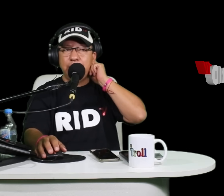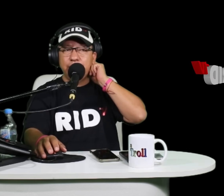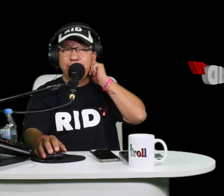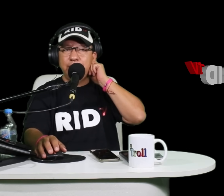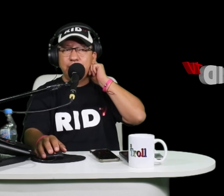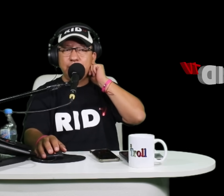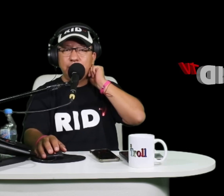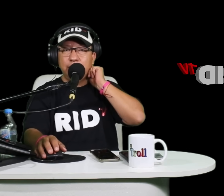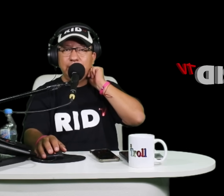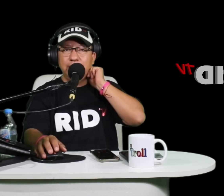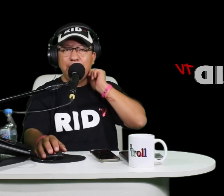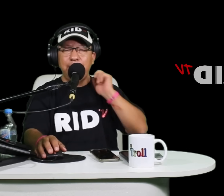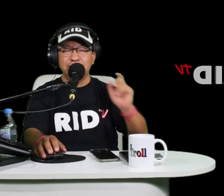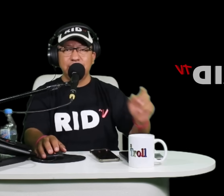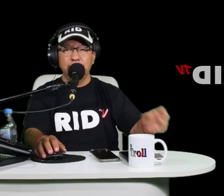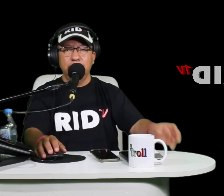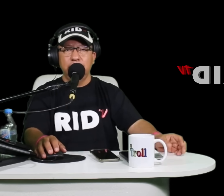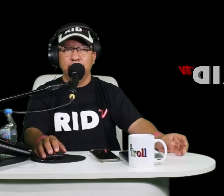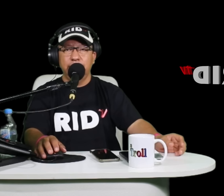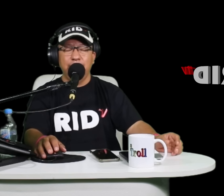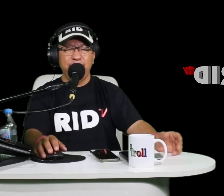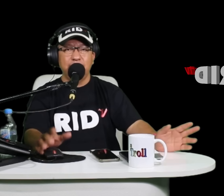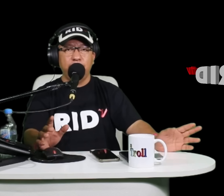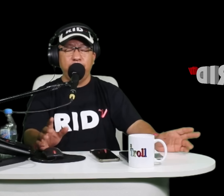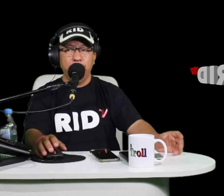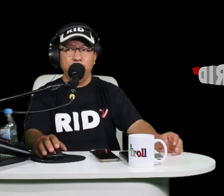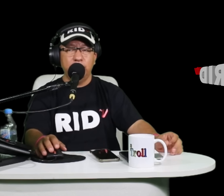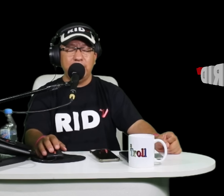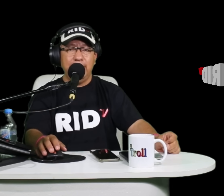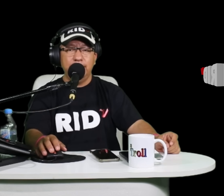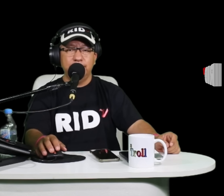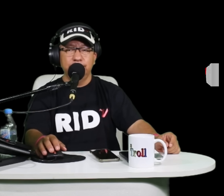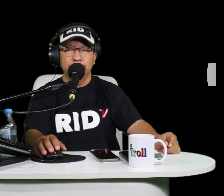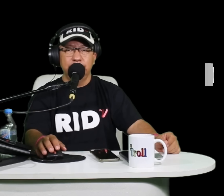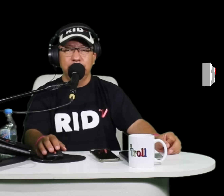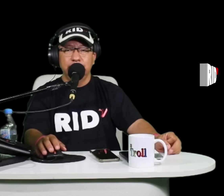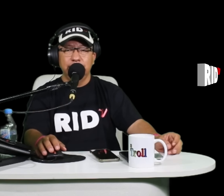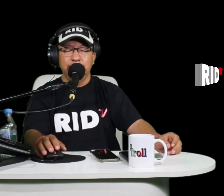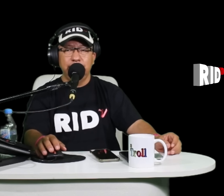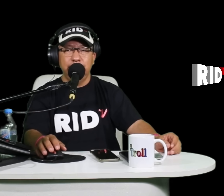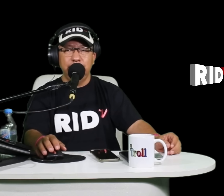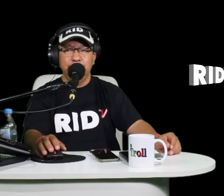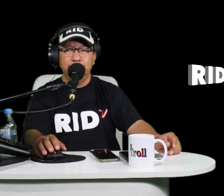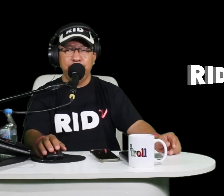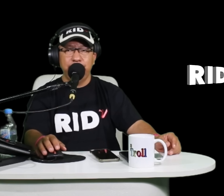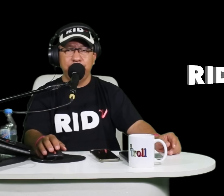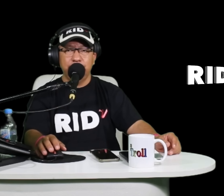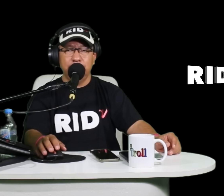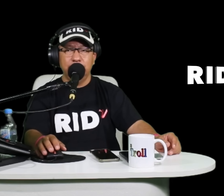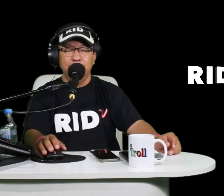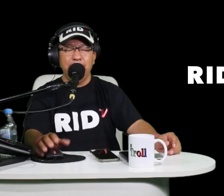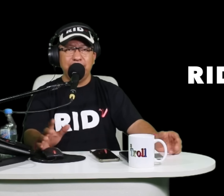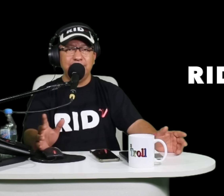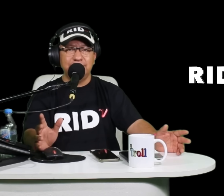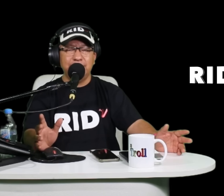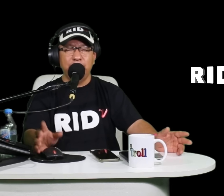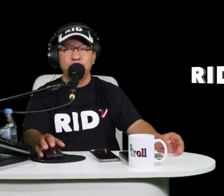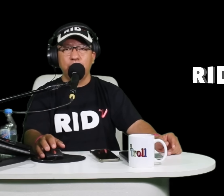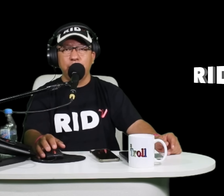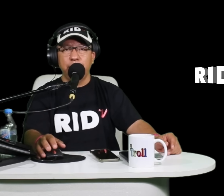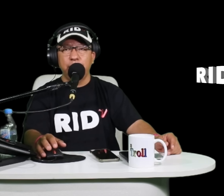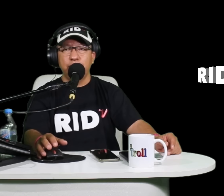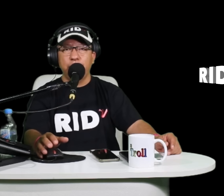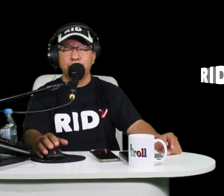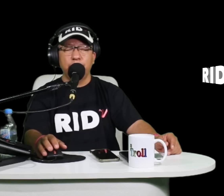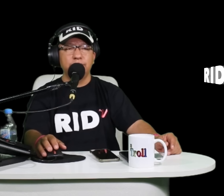increíble con lleno en ambas en apisaco fue brutal y Y la verdad es que me